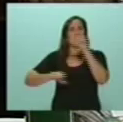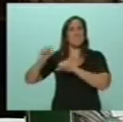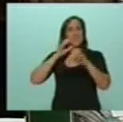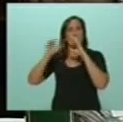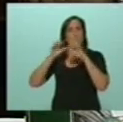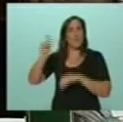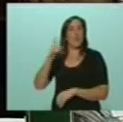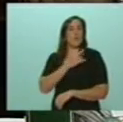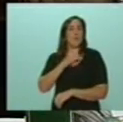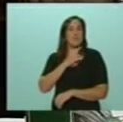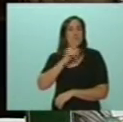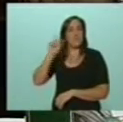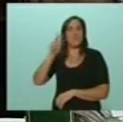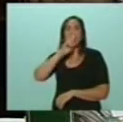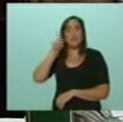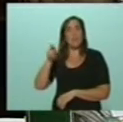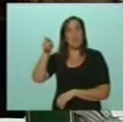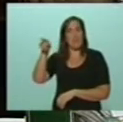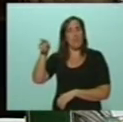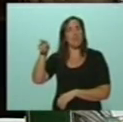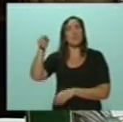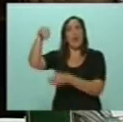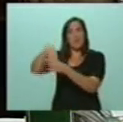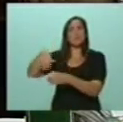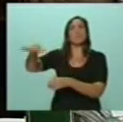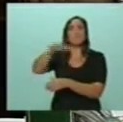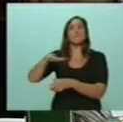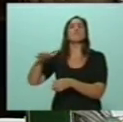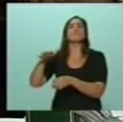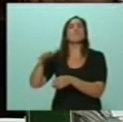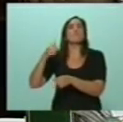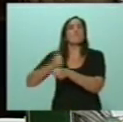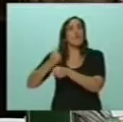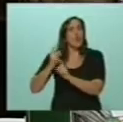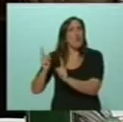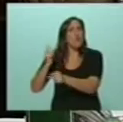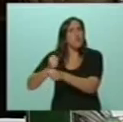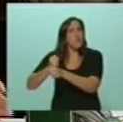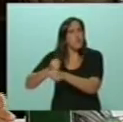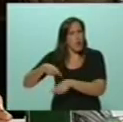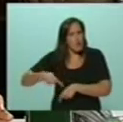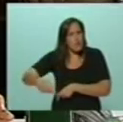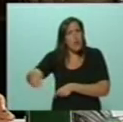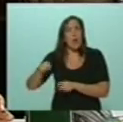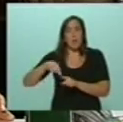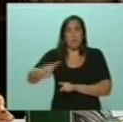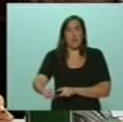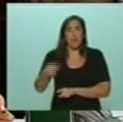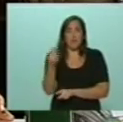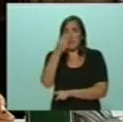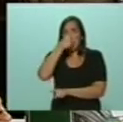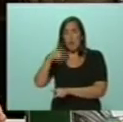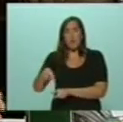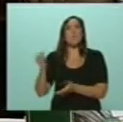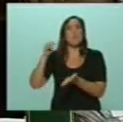Comunicación de la Universidad Nacional de La Plata, donde todavía siguen trabajando, inclusive este próximo fin de semana también va